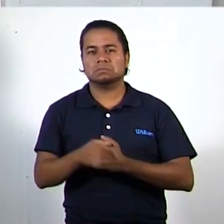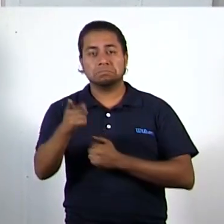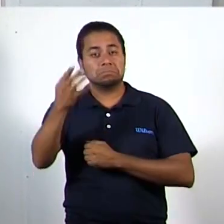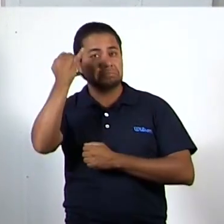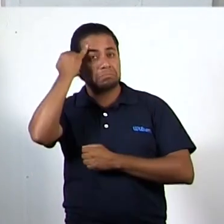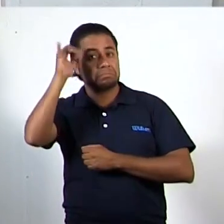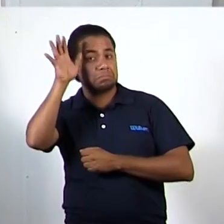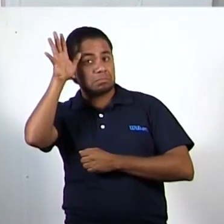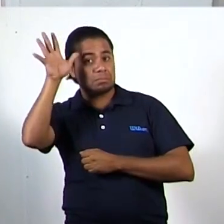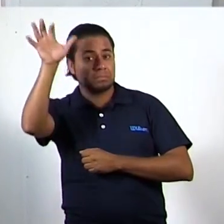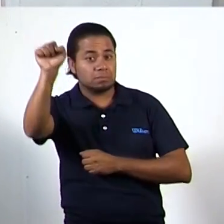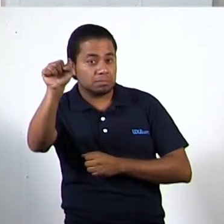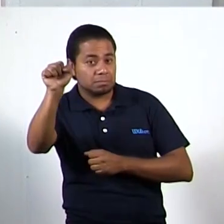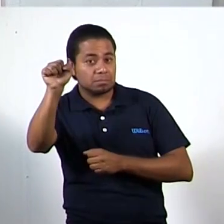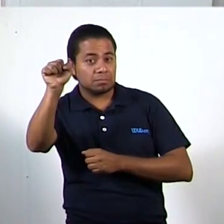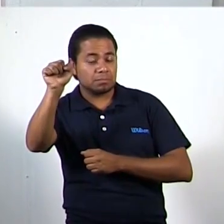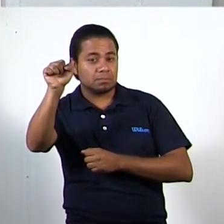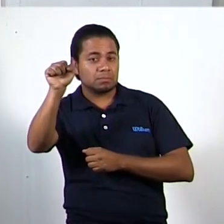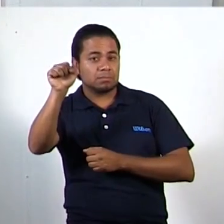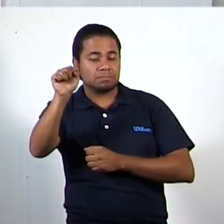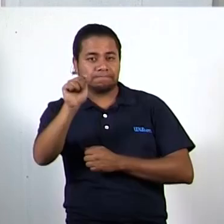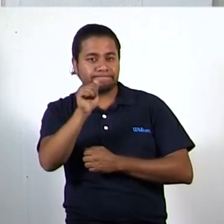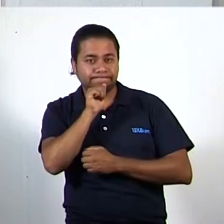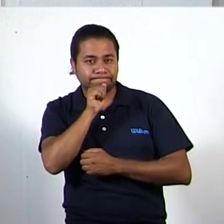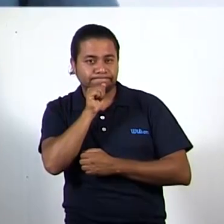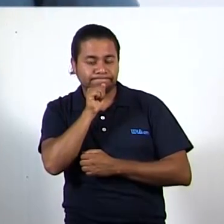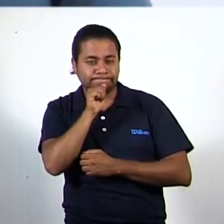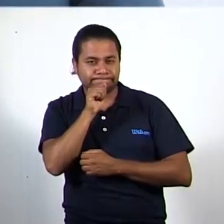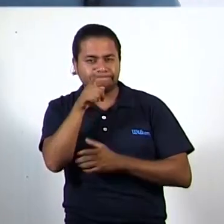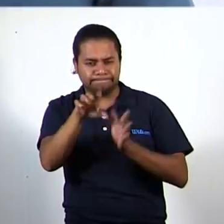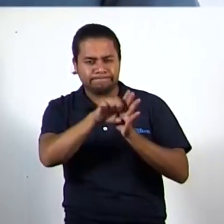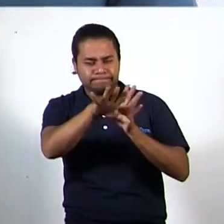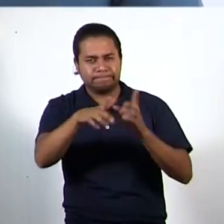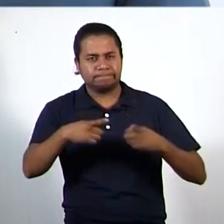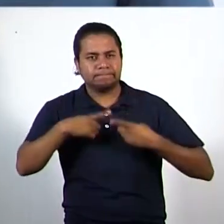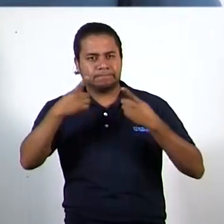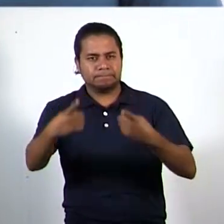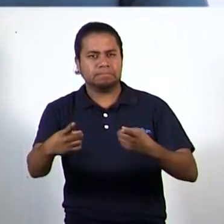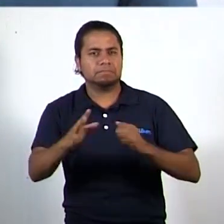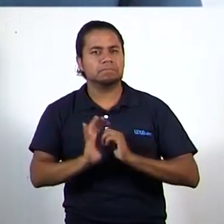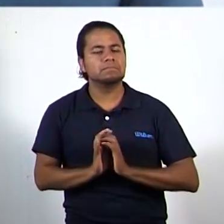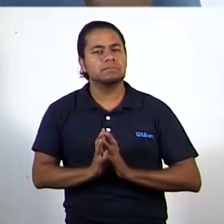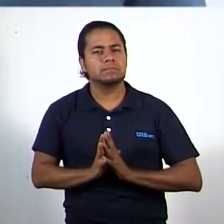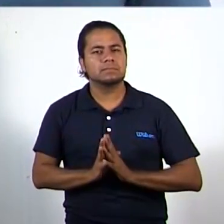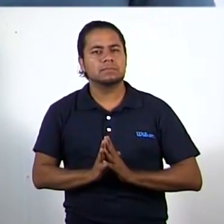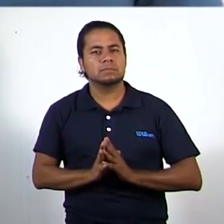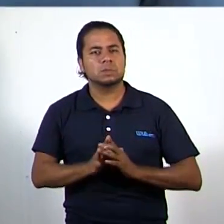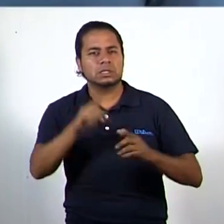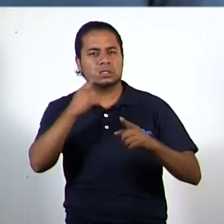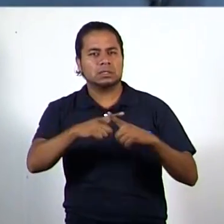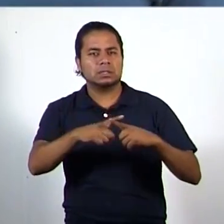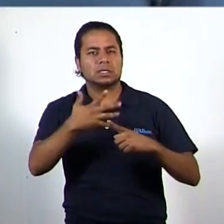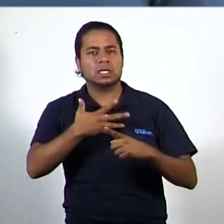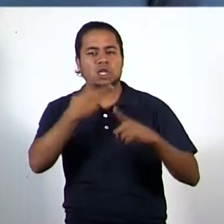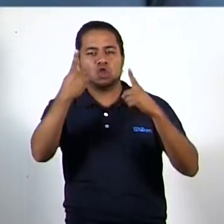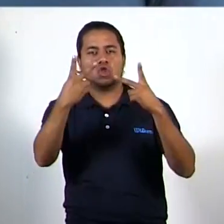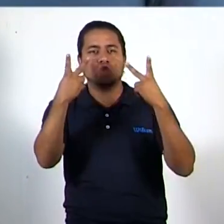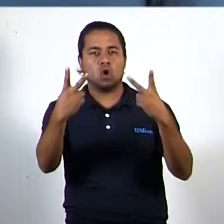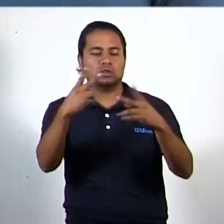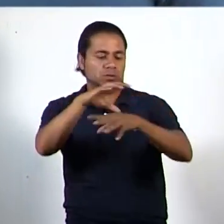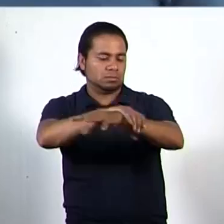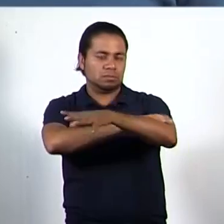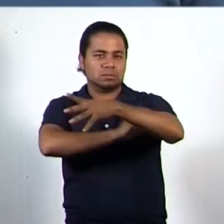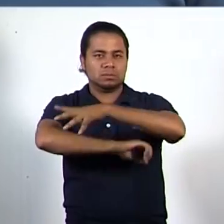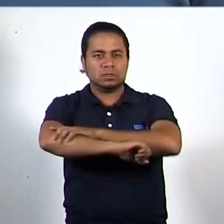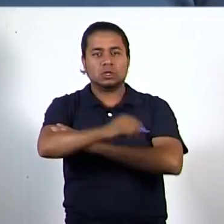adivinarlo? ¿No? Te haré un ejemplo. ¿Quién tiene dos brazos? ¿Quién